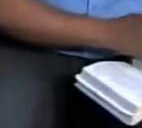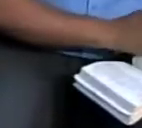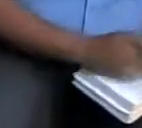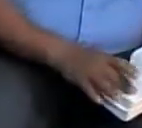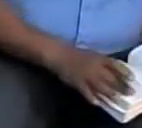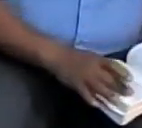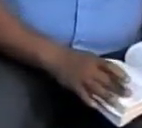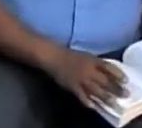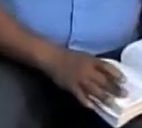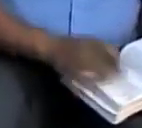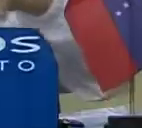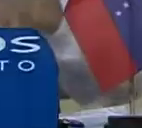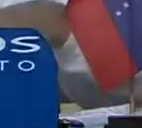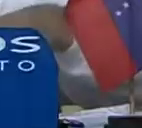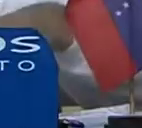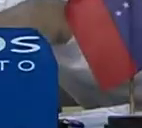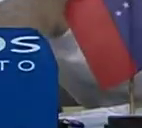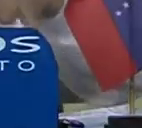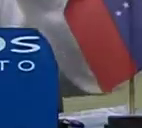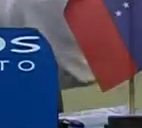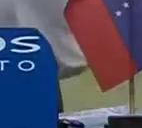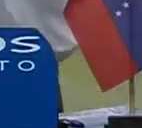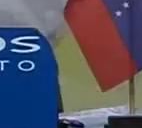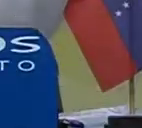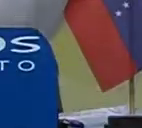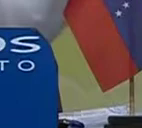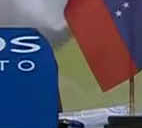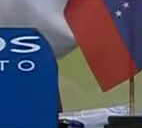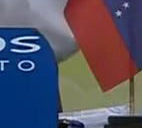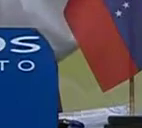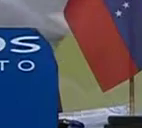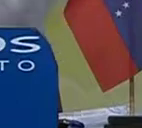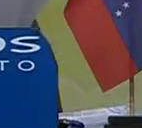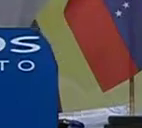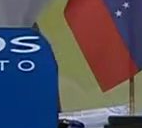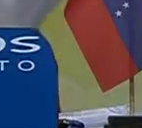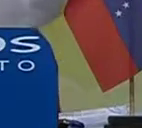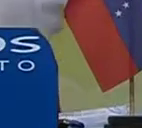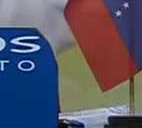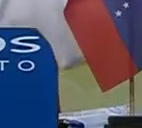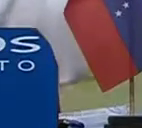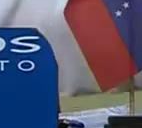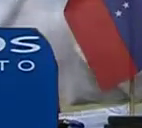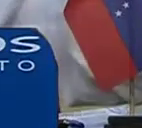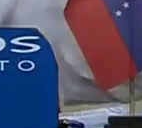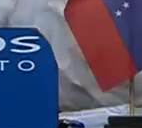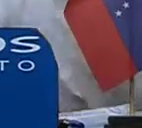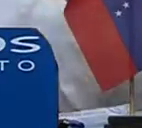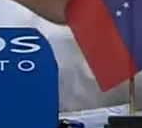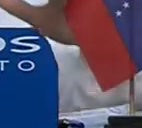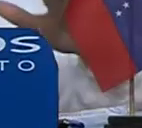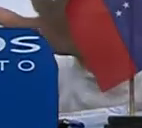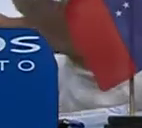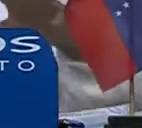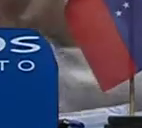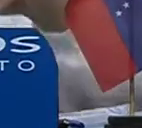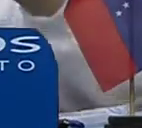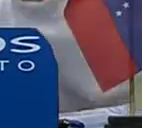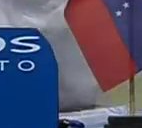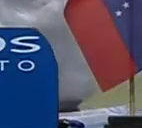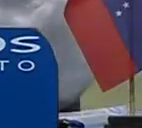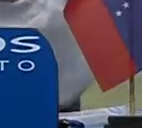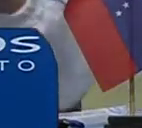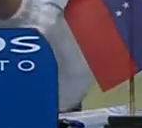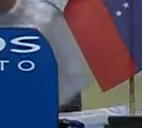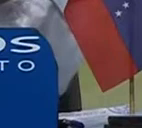Como una ciudad derribada y sin muro, puro escombro, una cosa fea,